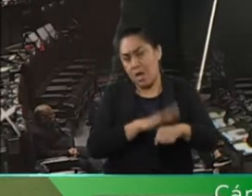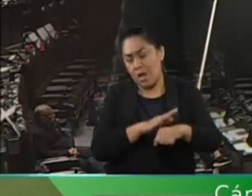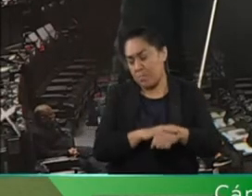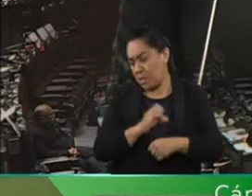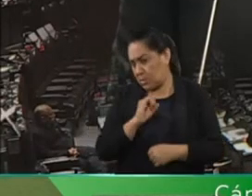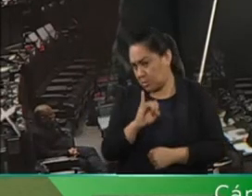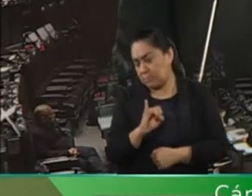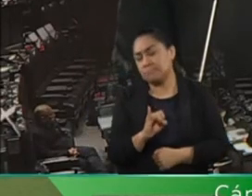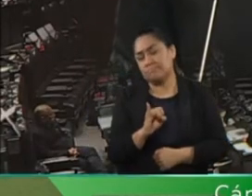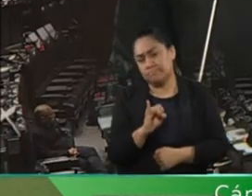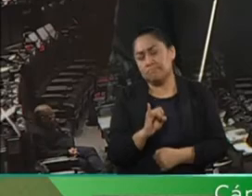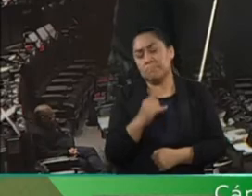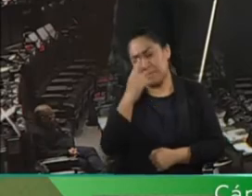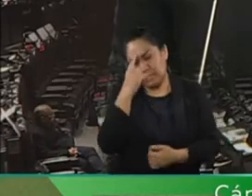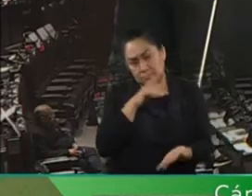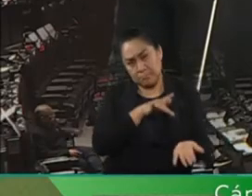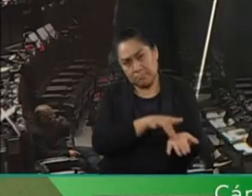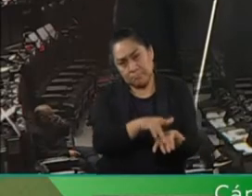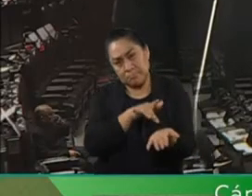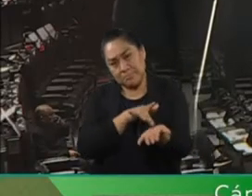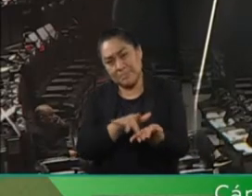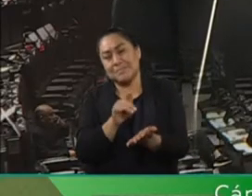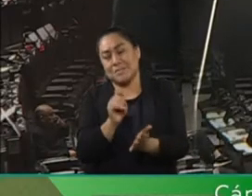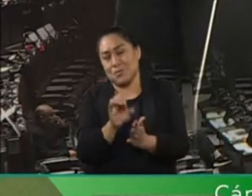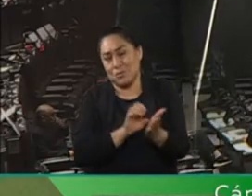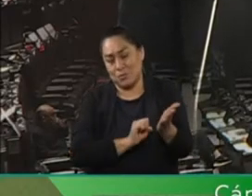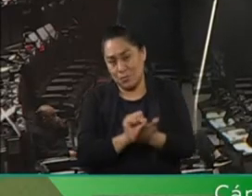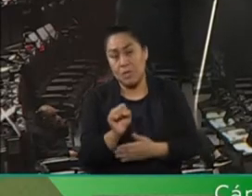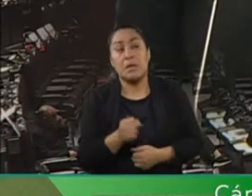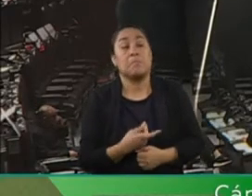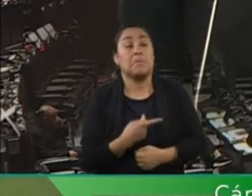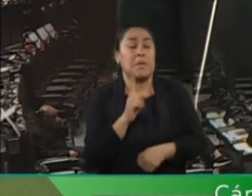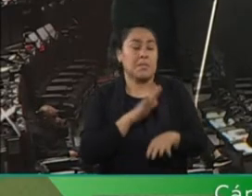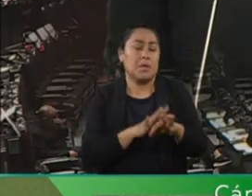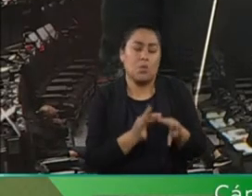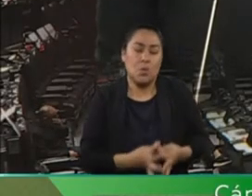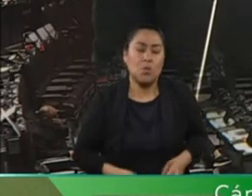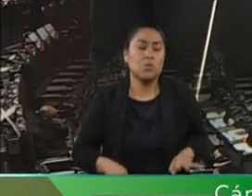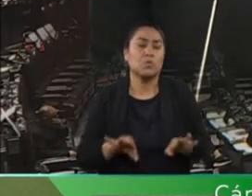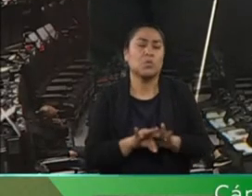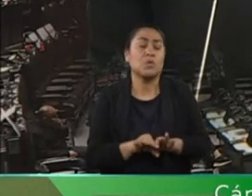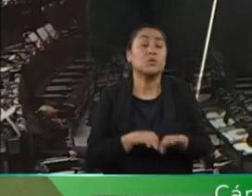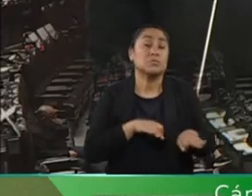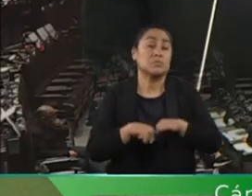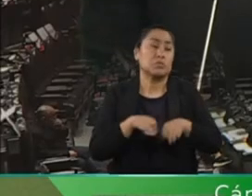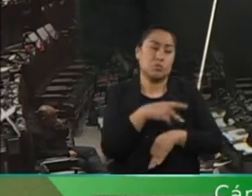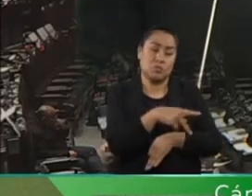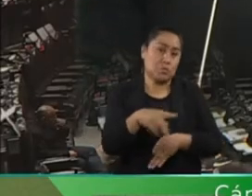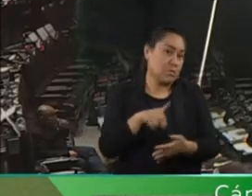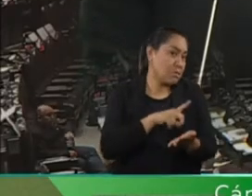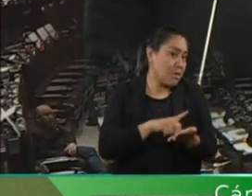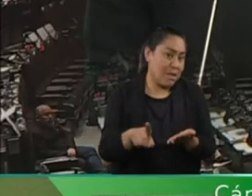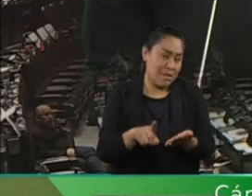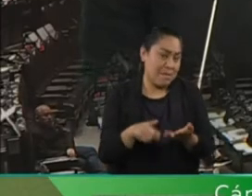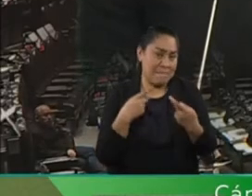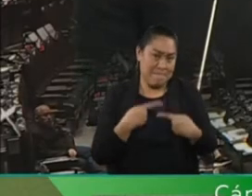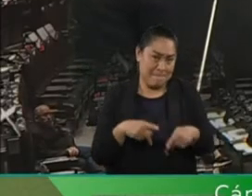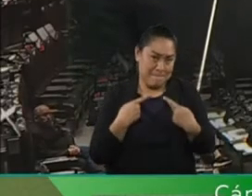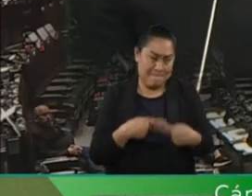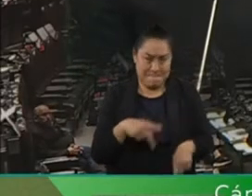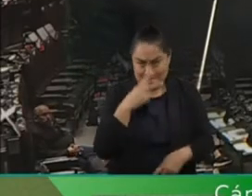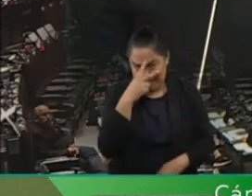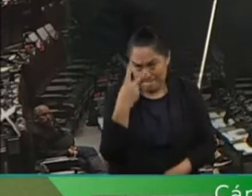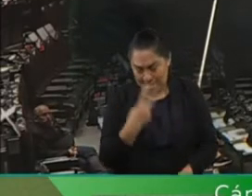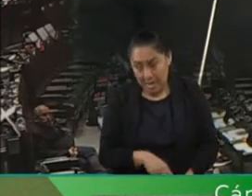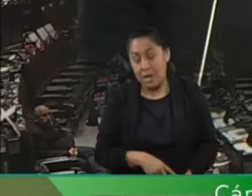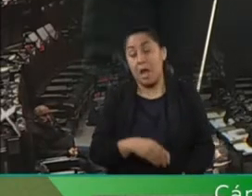con el espíritu social de nuestra Constitución, pero sobre todo con los derechos laborales de las y los mexicanos. Con